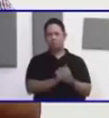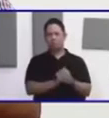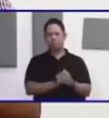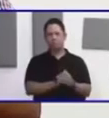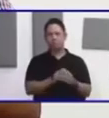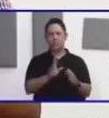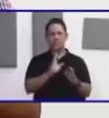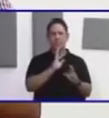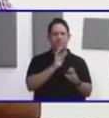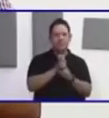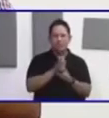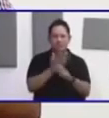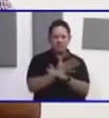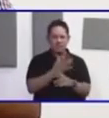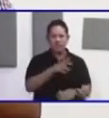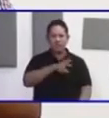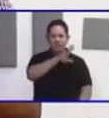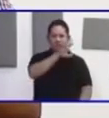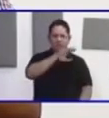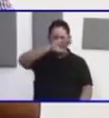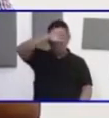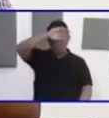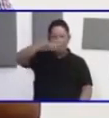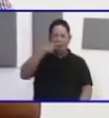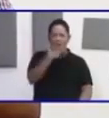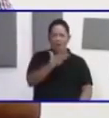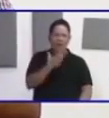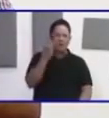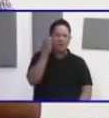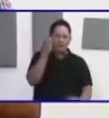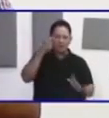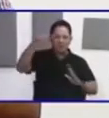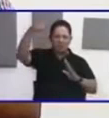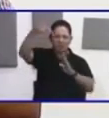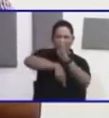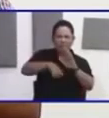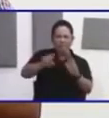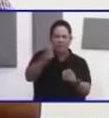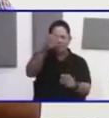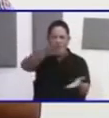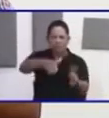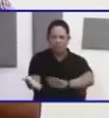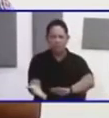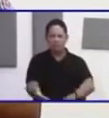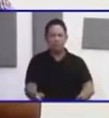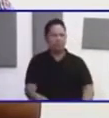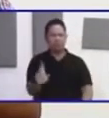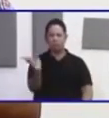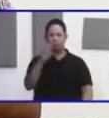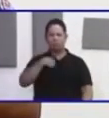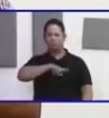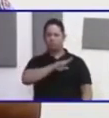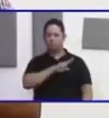son complicados y tampoco nos ponen en riesgo de superar la capacidad de respuesta de nuestro sistema hospitalario. Los cercos epidemiológicos